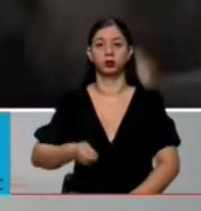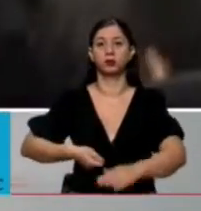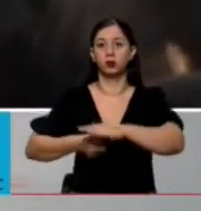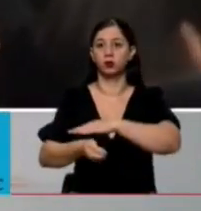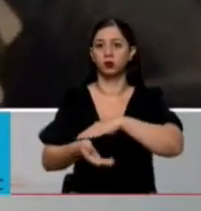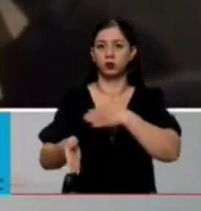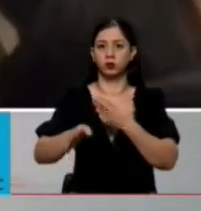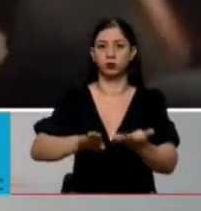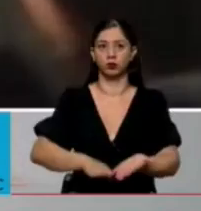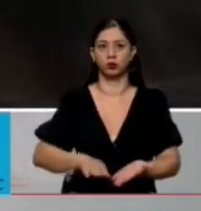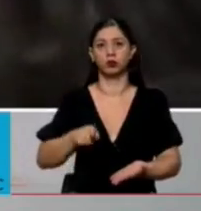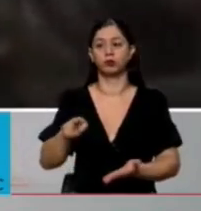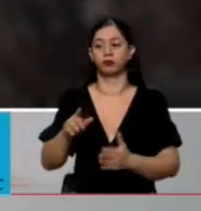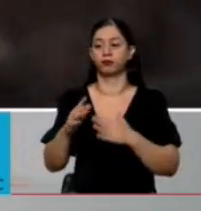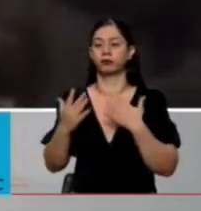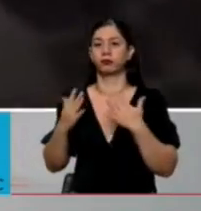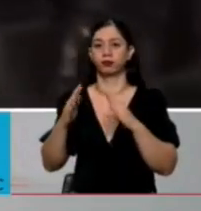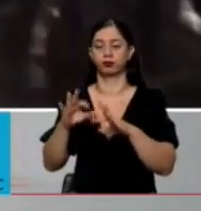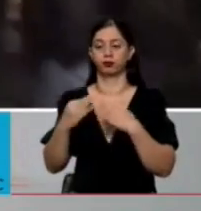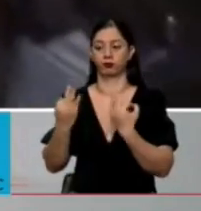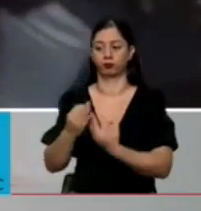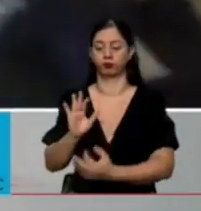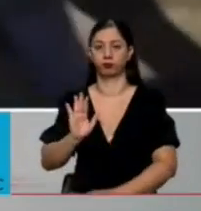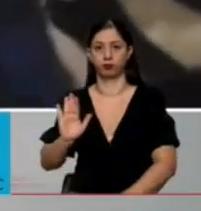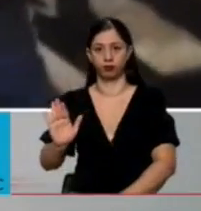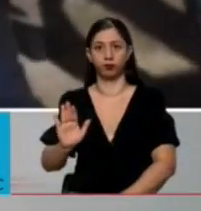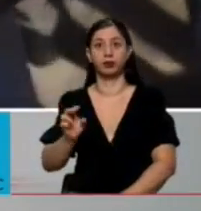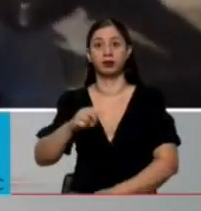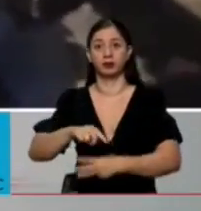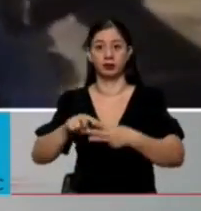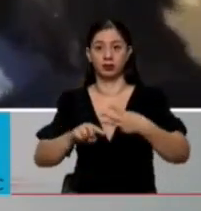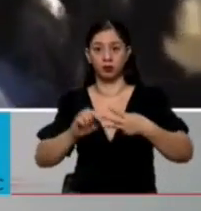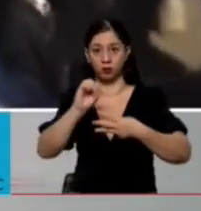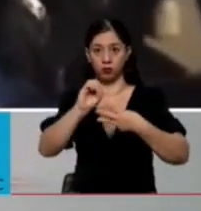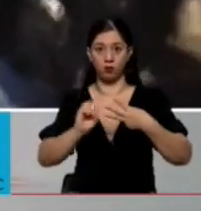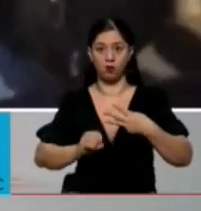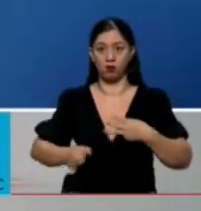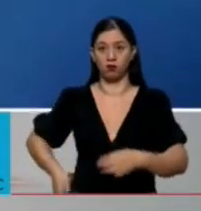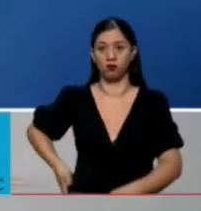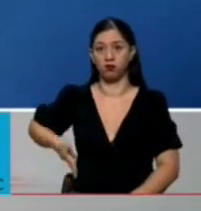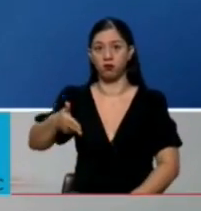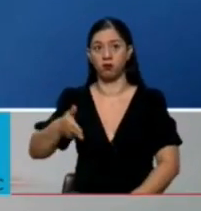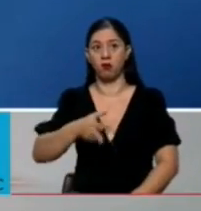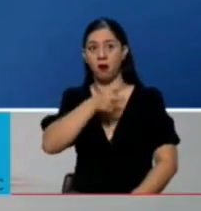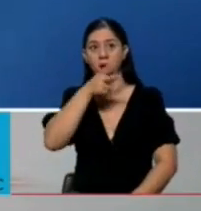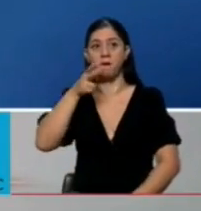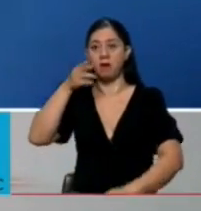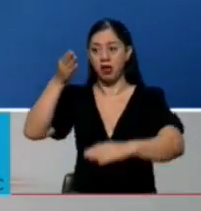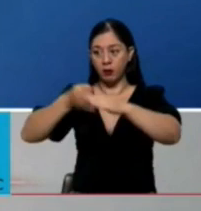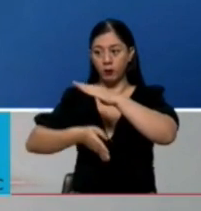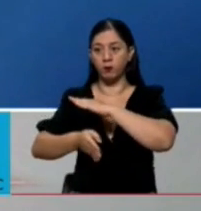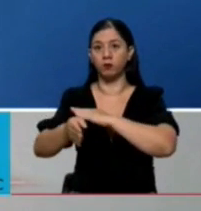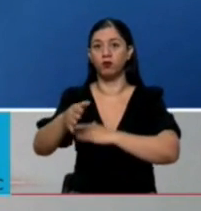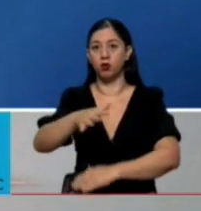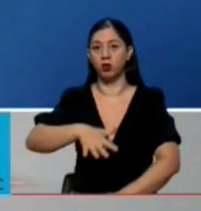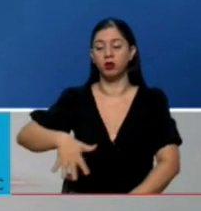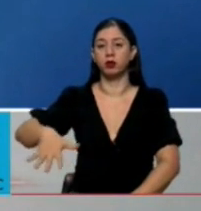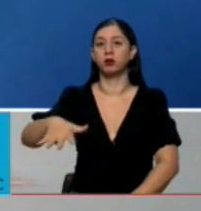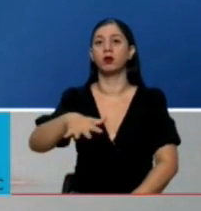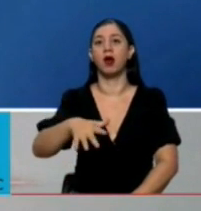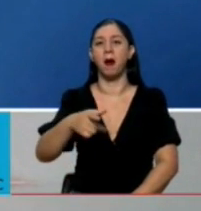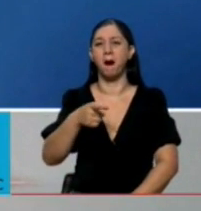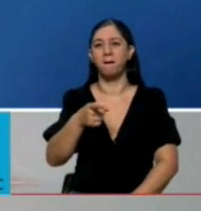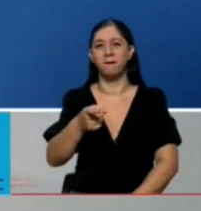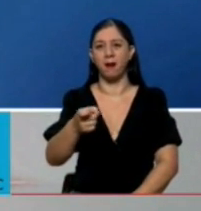en medio de una celebración familiar. Resulta que tres sujetos armados ingresaron a la finca Nuevo México en zona rural de ese municipio y